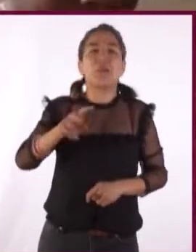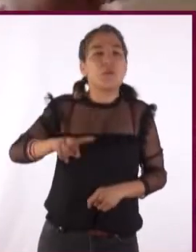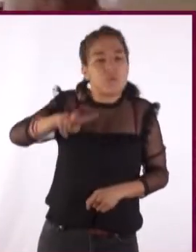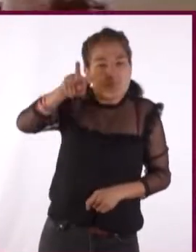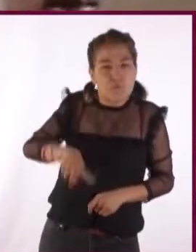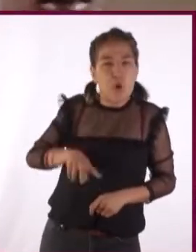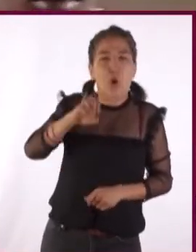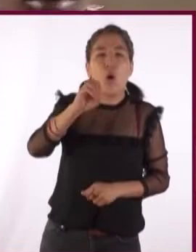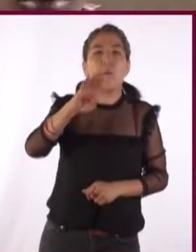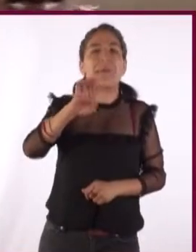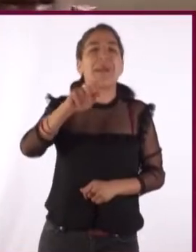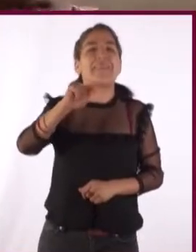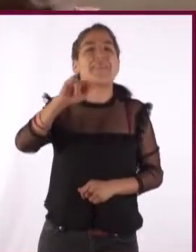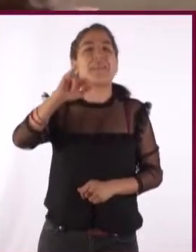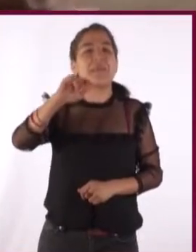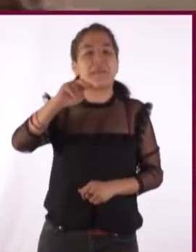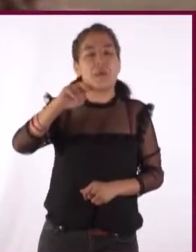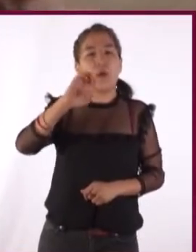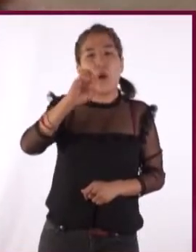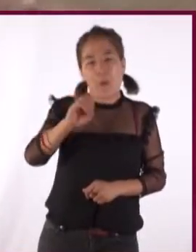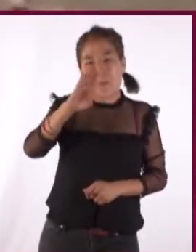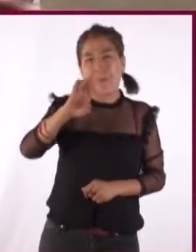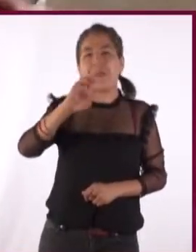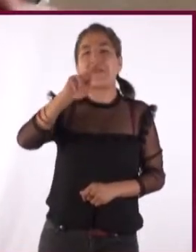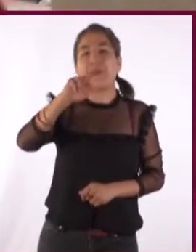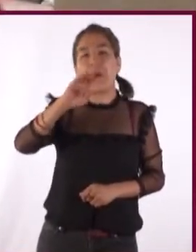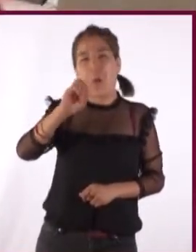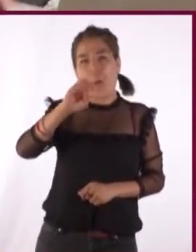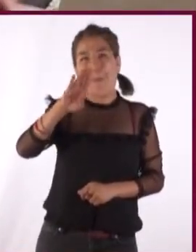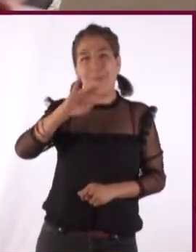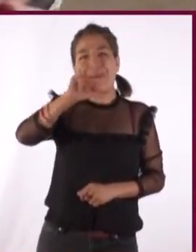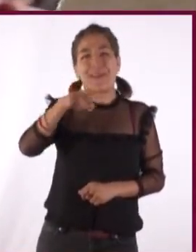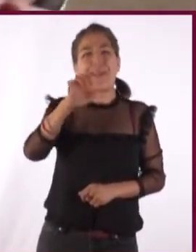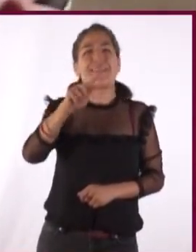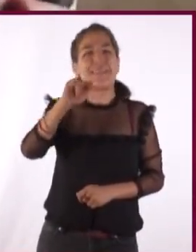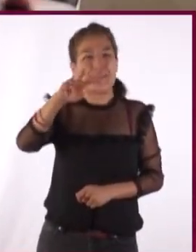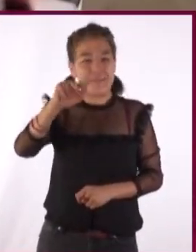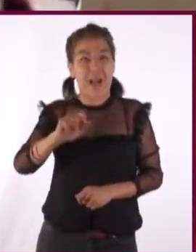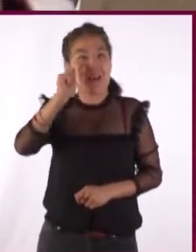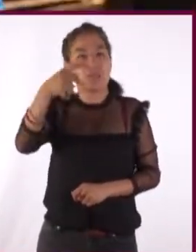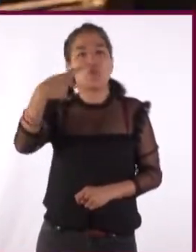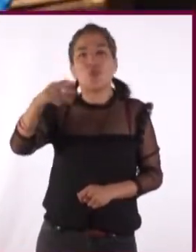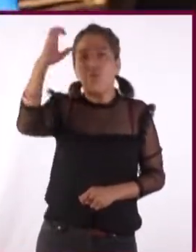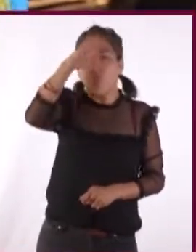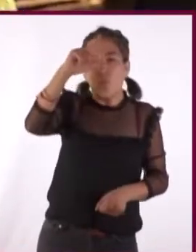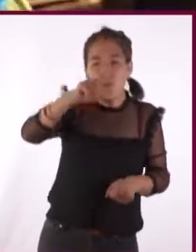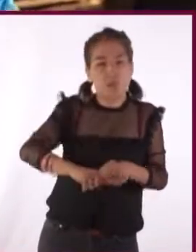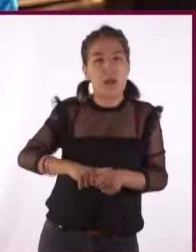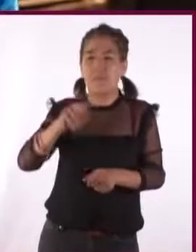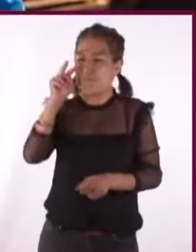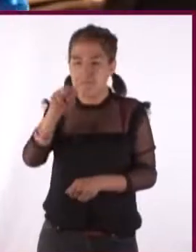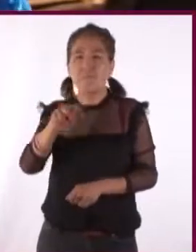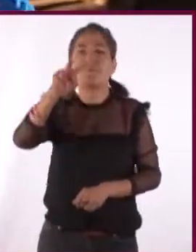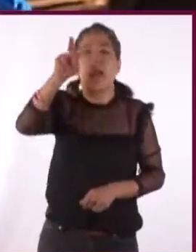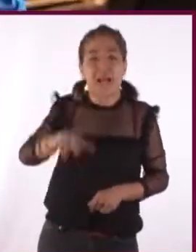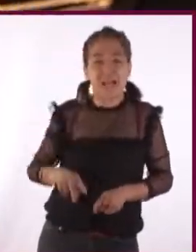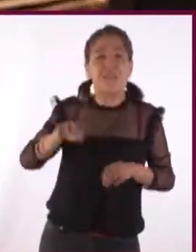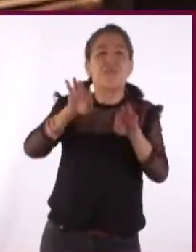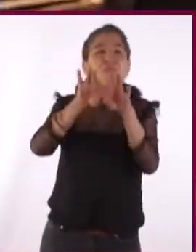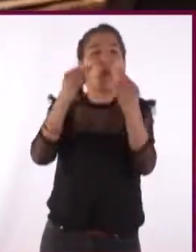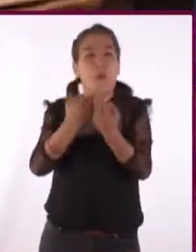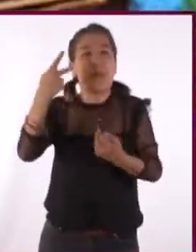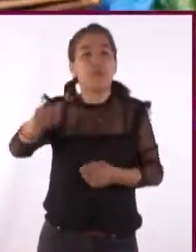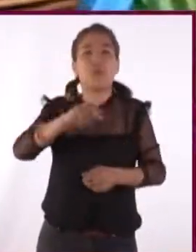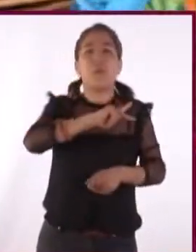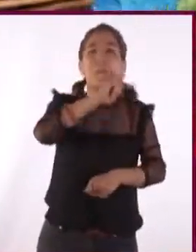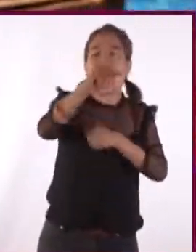una realidad objetiva, ¿no? Creo que hay unas realidades culturales, ¿no? Claro. Que dependen pues más bien de países